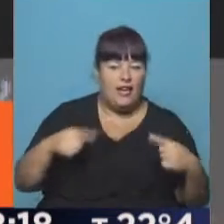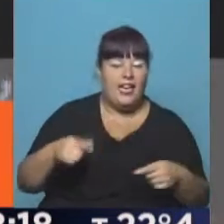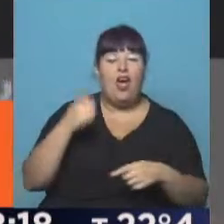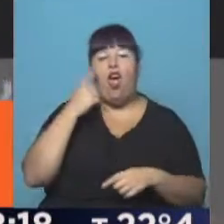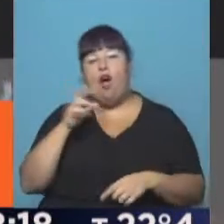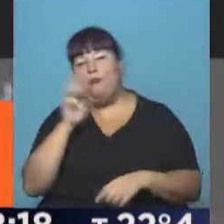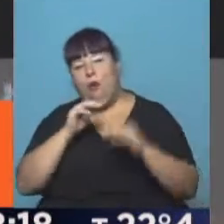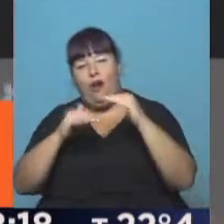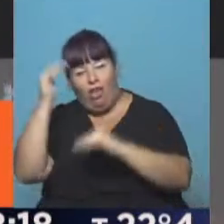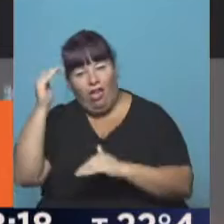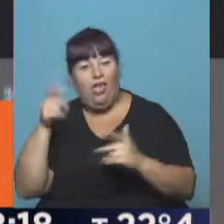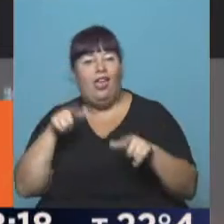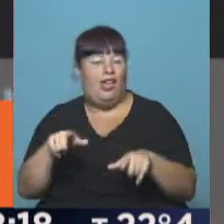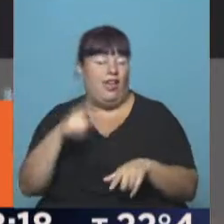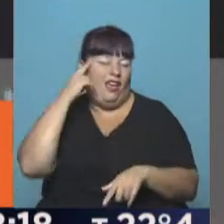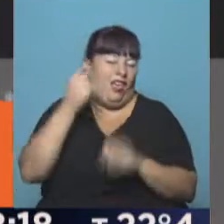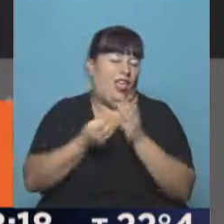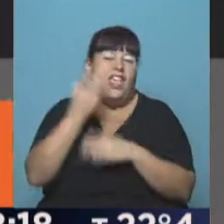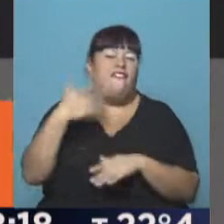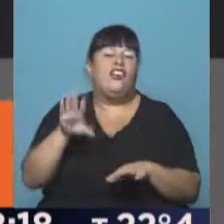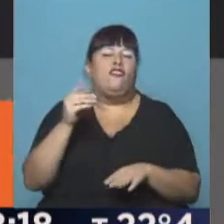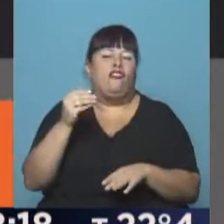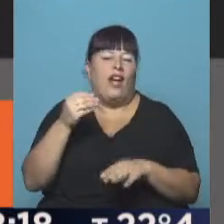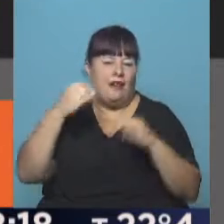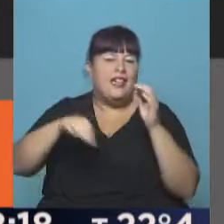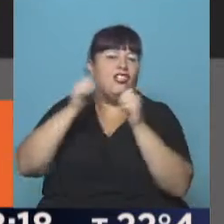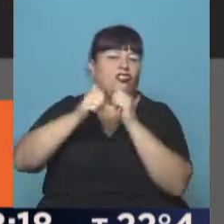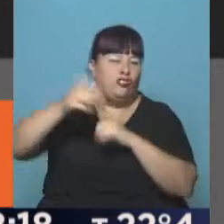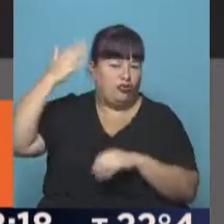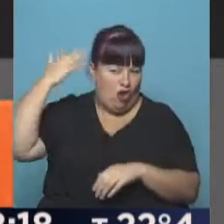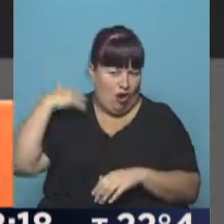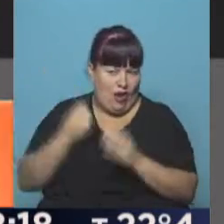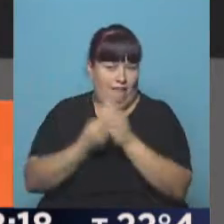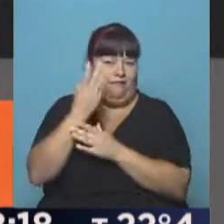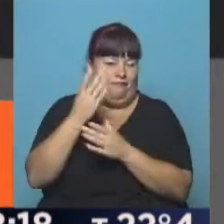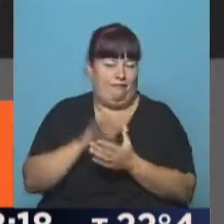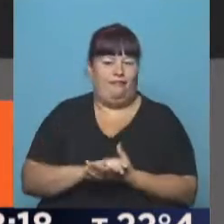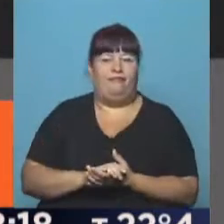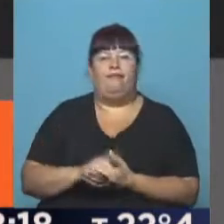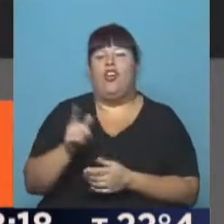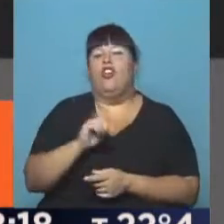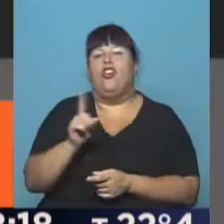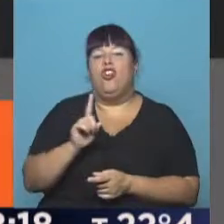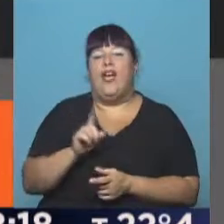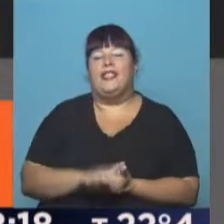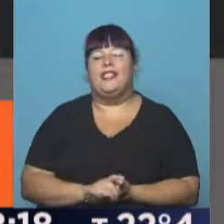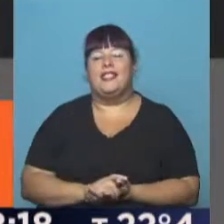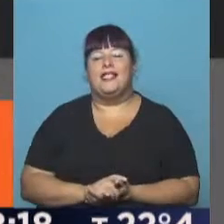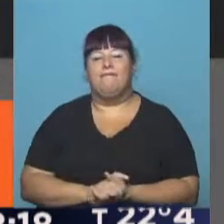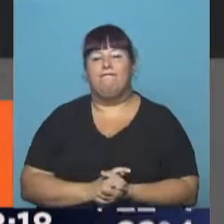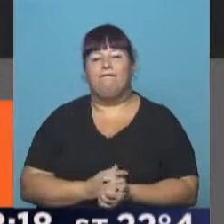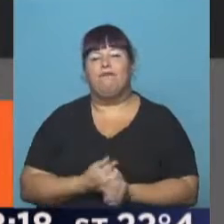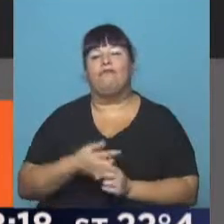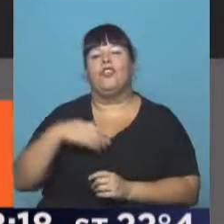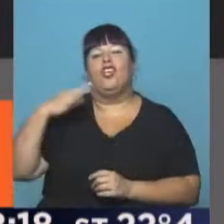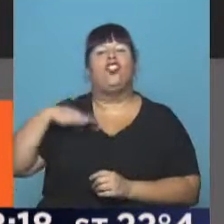varones y mujeres, es un invento que también tiene una cierta data de nacimiento. No ha sido, digamos,